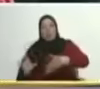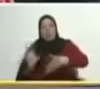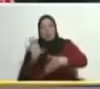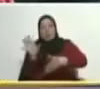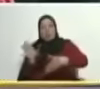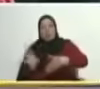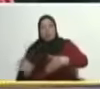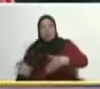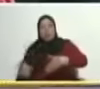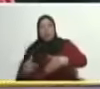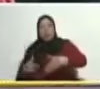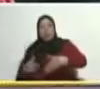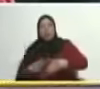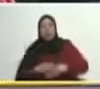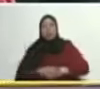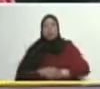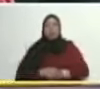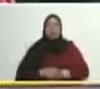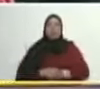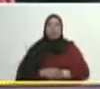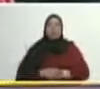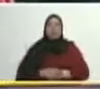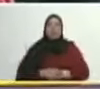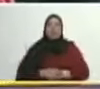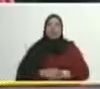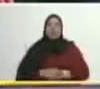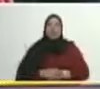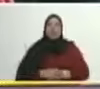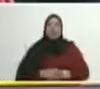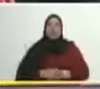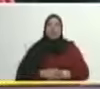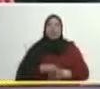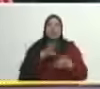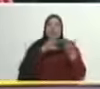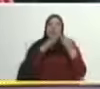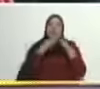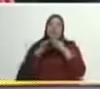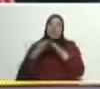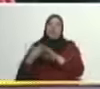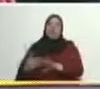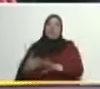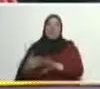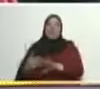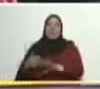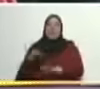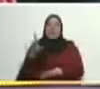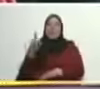Roosevelt Skerret, de la Mancomunidad de Dominica.